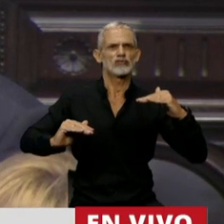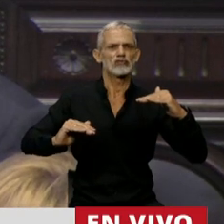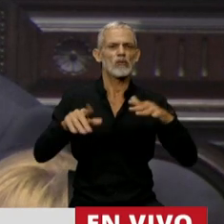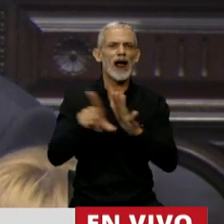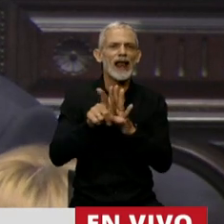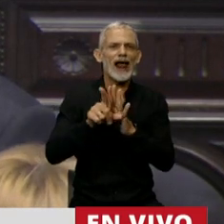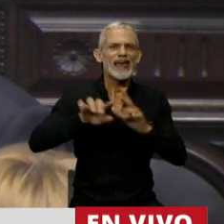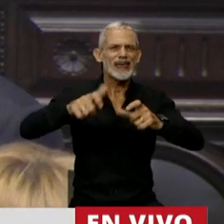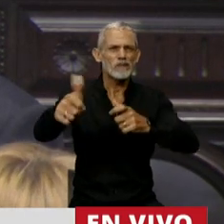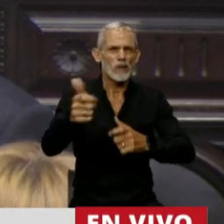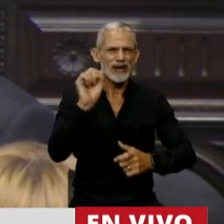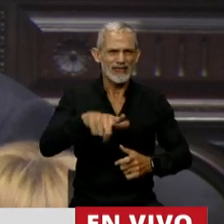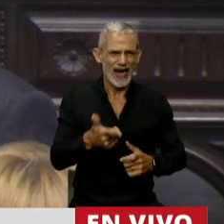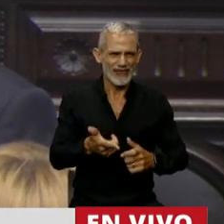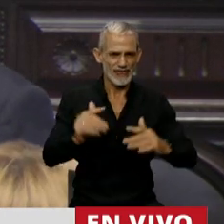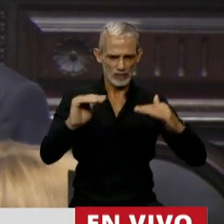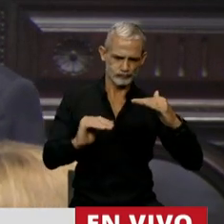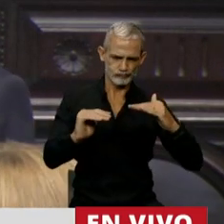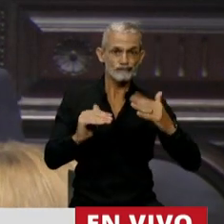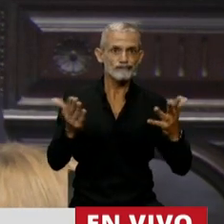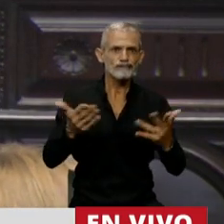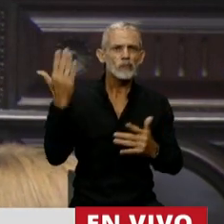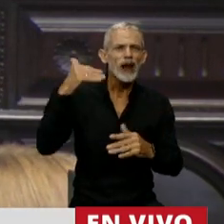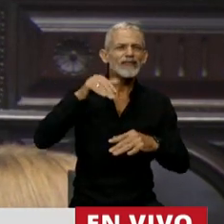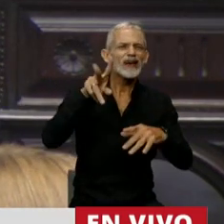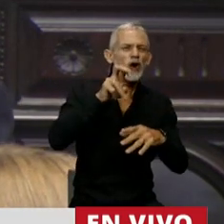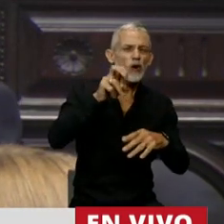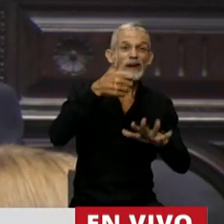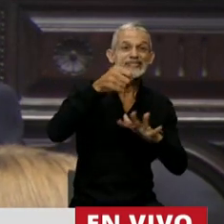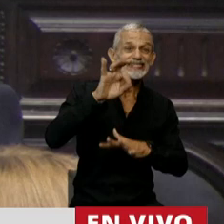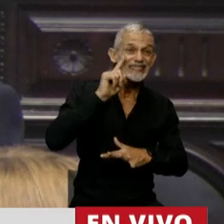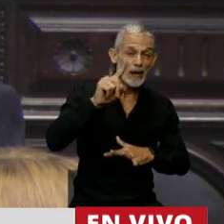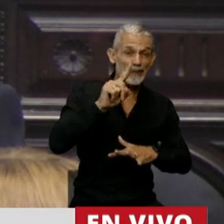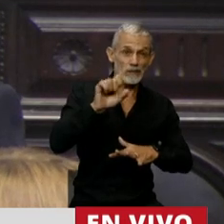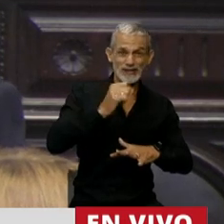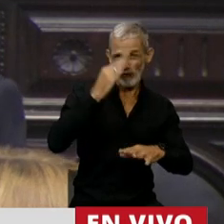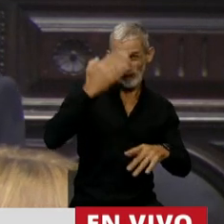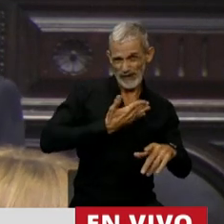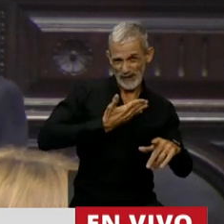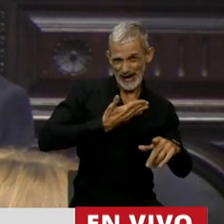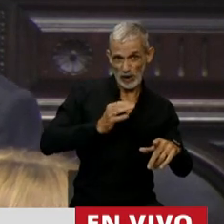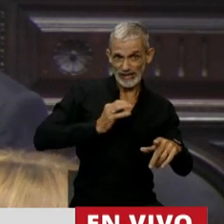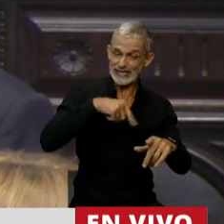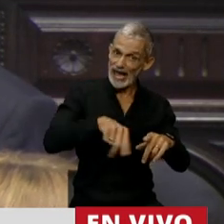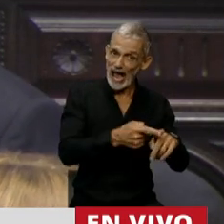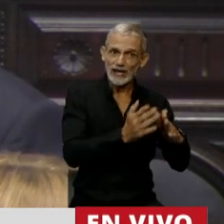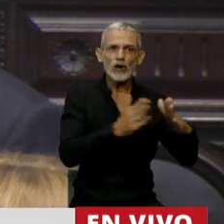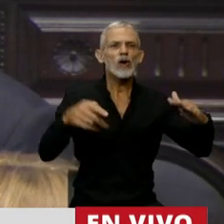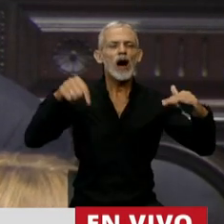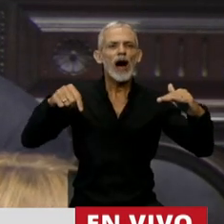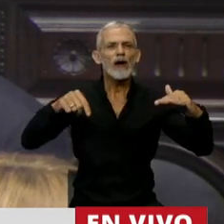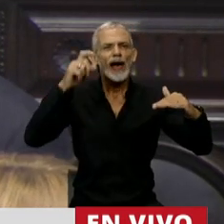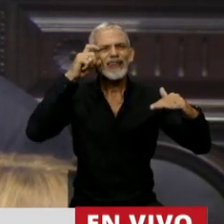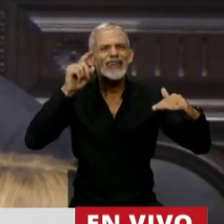la ley de movilidad. Los que cobraban 60.000 pesos en febrero, presidente, hoy cobran